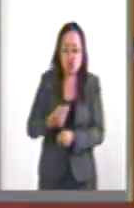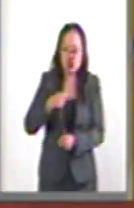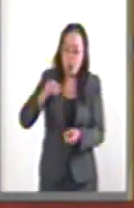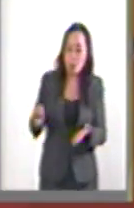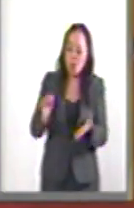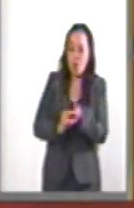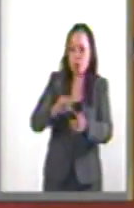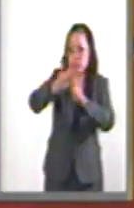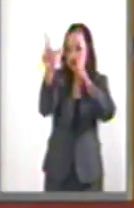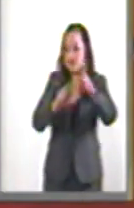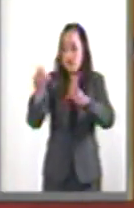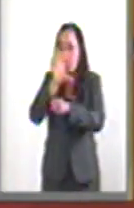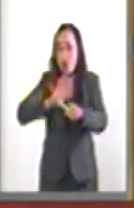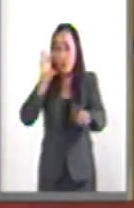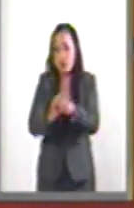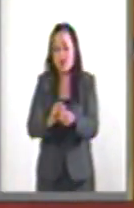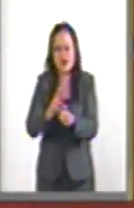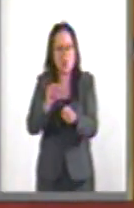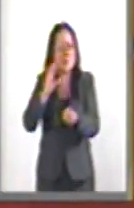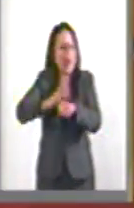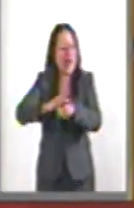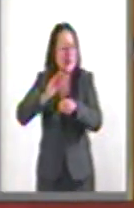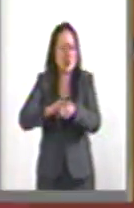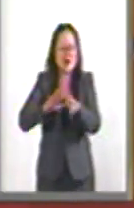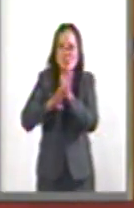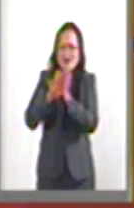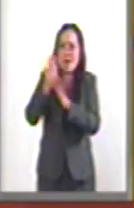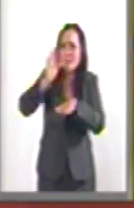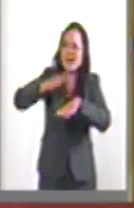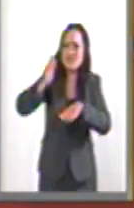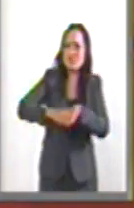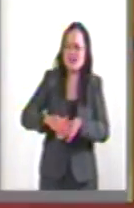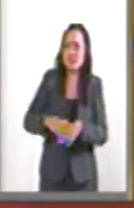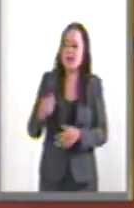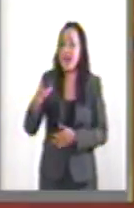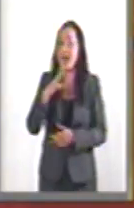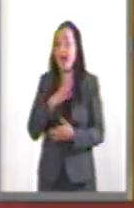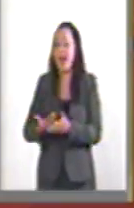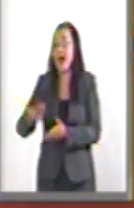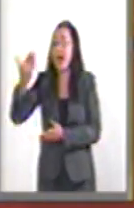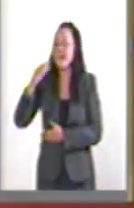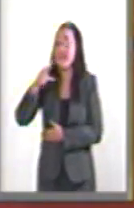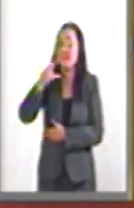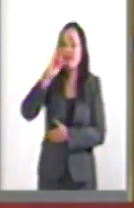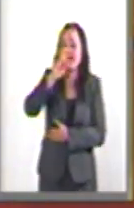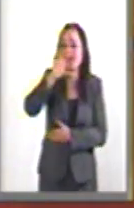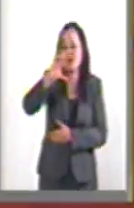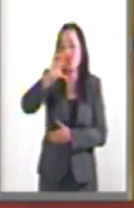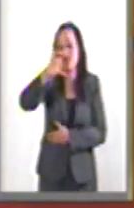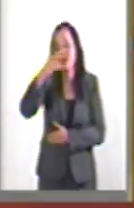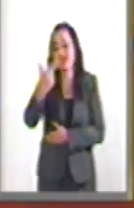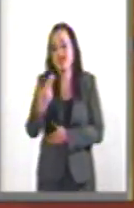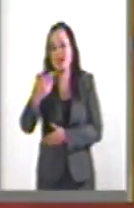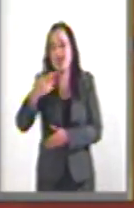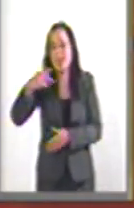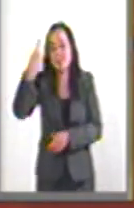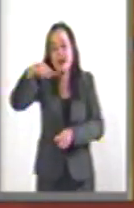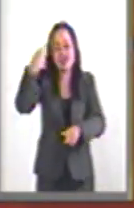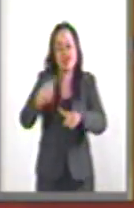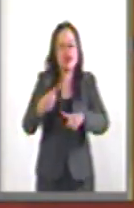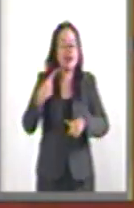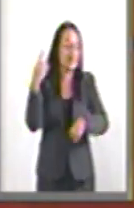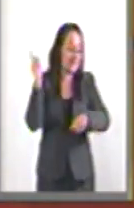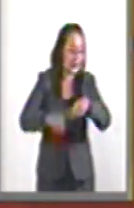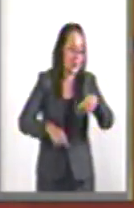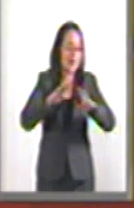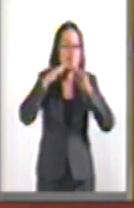generalizada, sino va en aumento. En la guerra idiota que inició Calderón contra el narcotráfico, aumentó